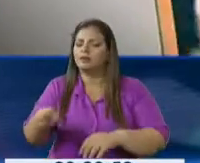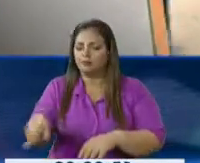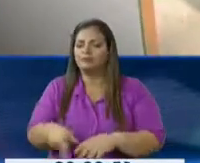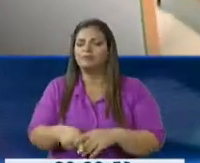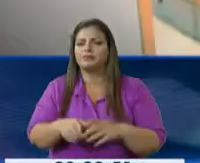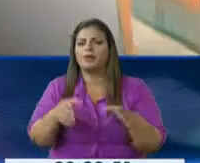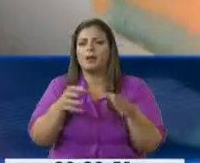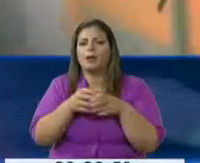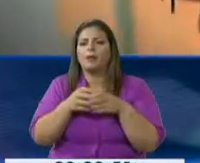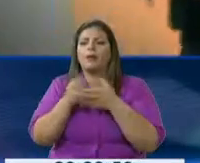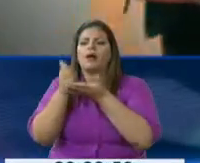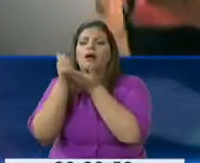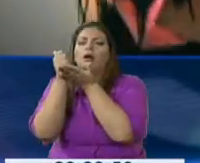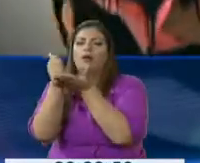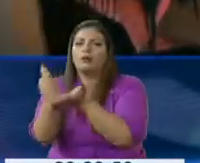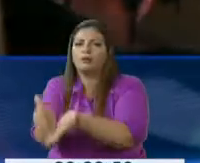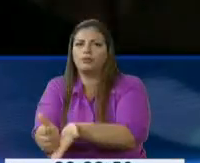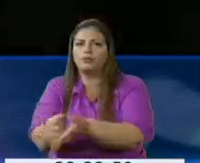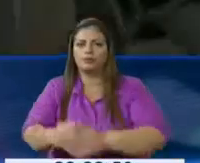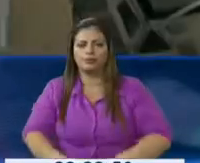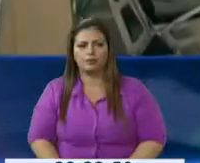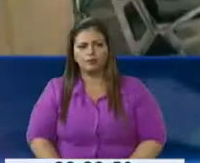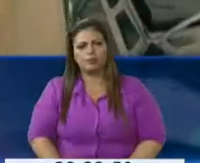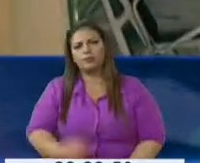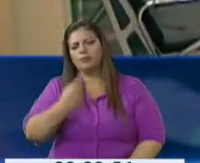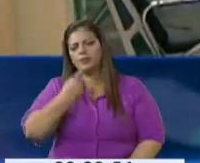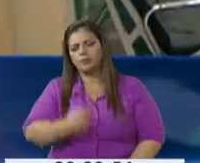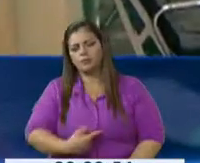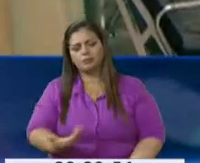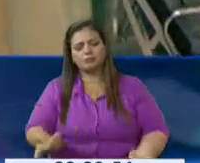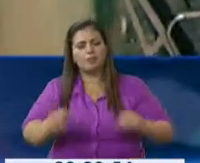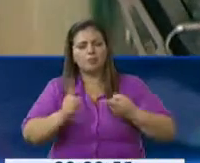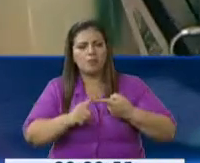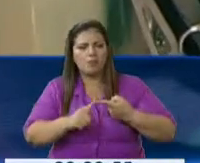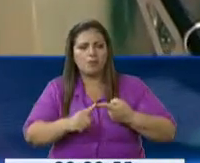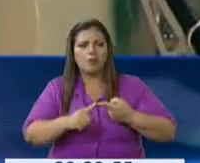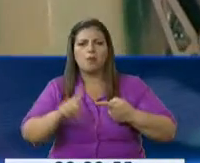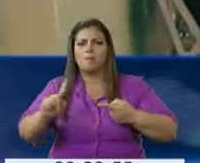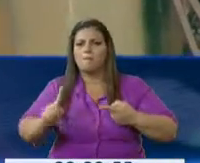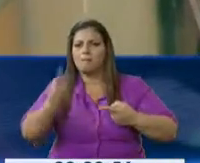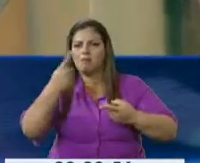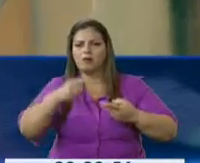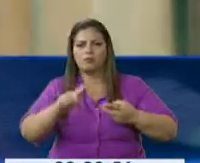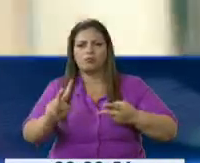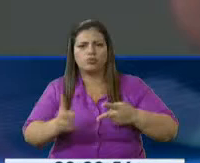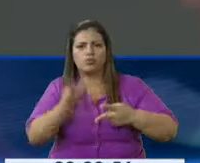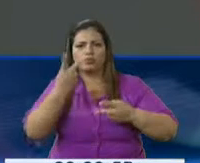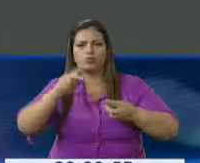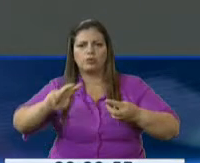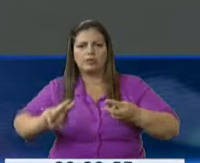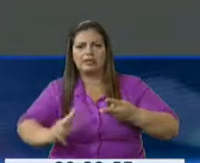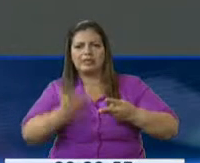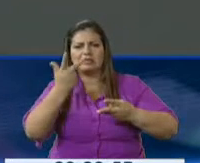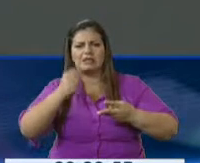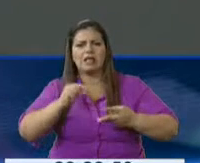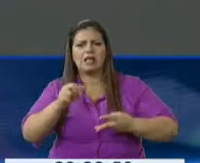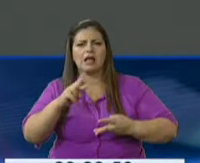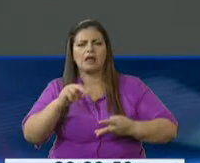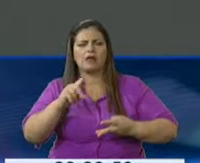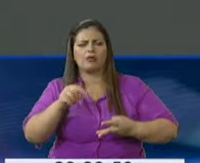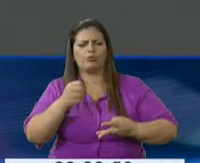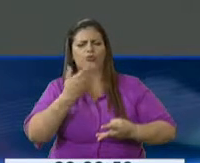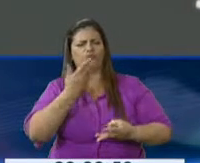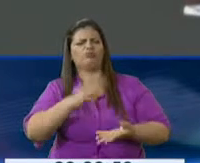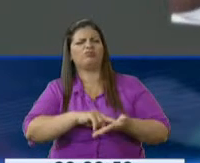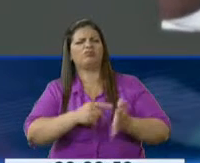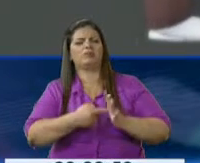Mira, cuando se habla de quemaduras, dicen primer grado, segundo grado, tercer grado, cuarto grado. Eso he oído. Bueno, una quemadura de primer grado, para ser más práctico